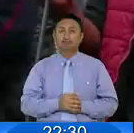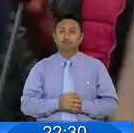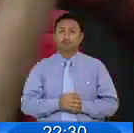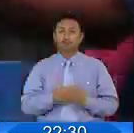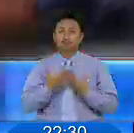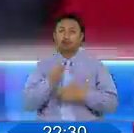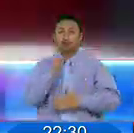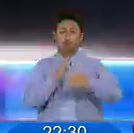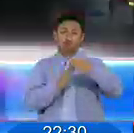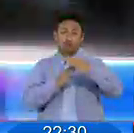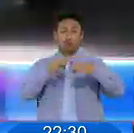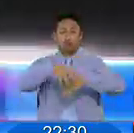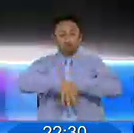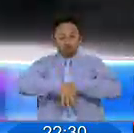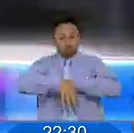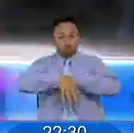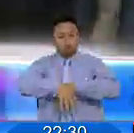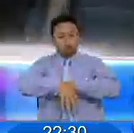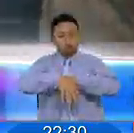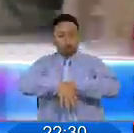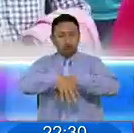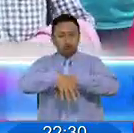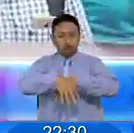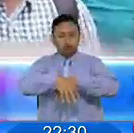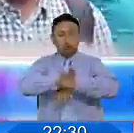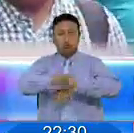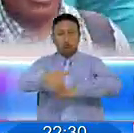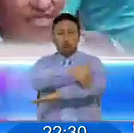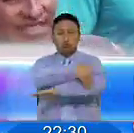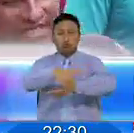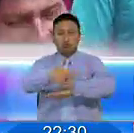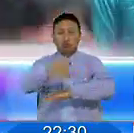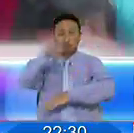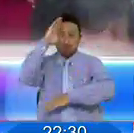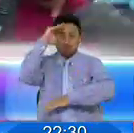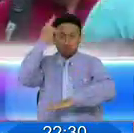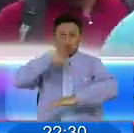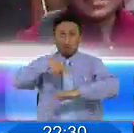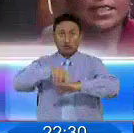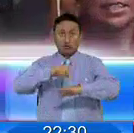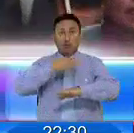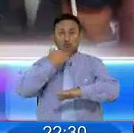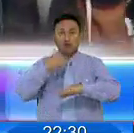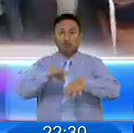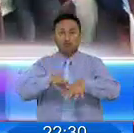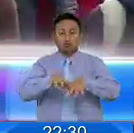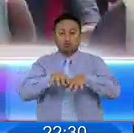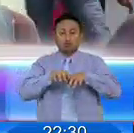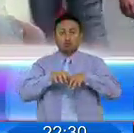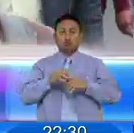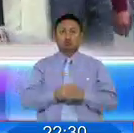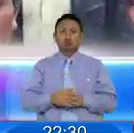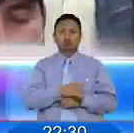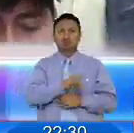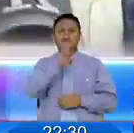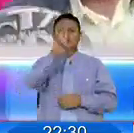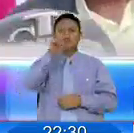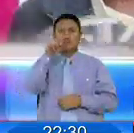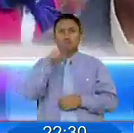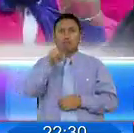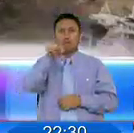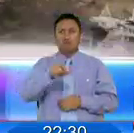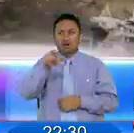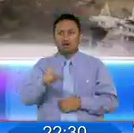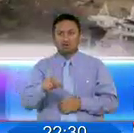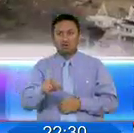marcha pacífica por las principales calles de la urbe. La Policía Nacional tuvo que retirarse del lugar al mirar al menos 7.000